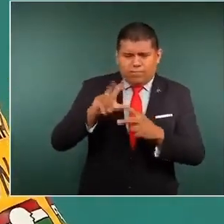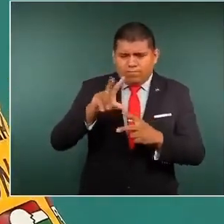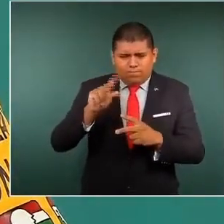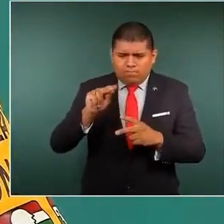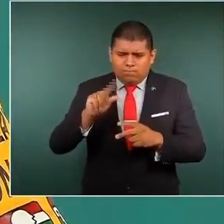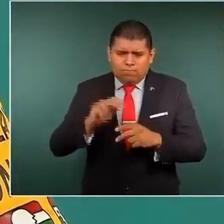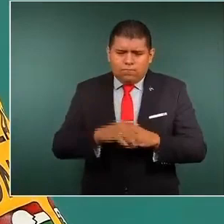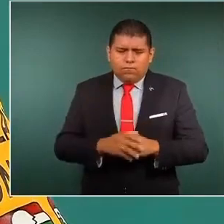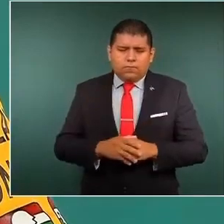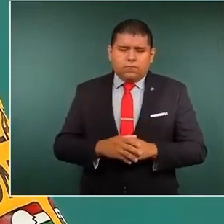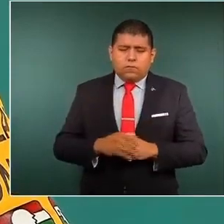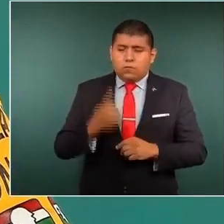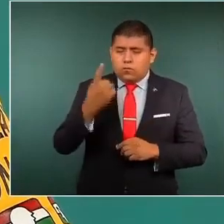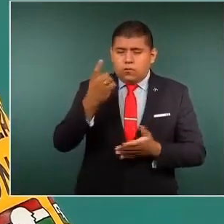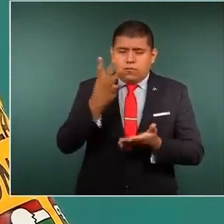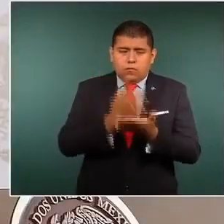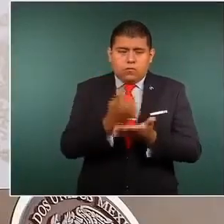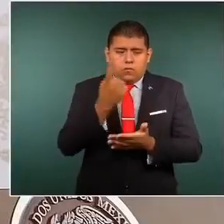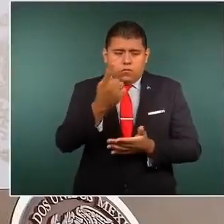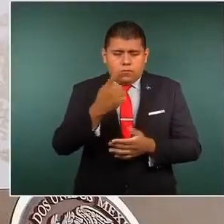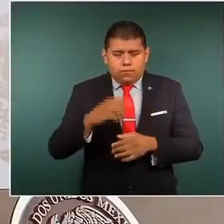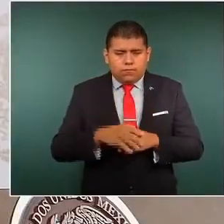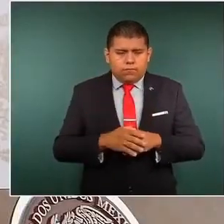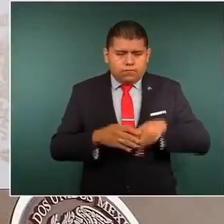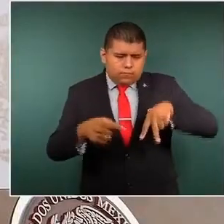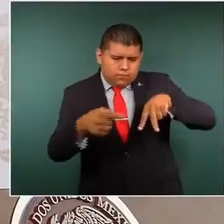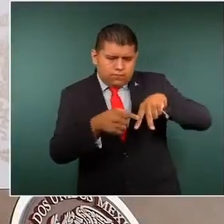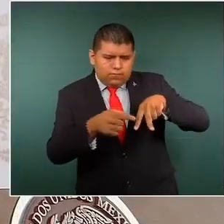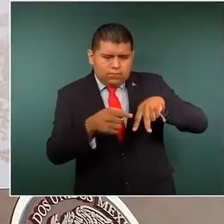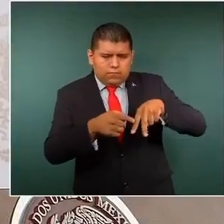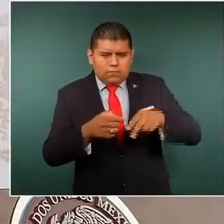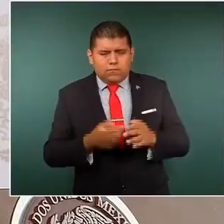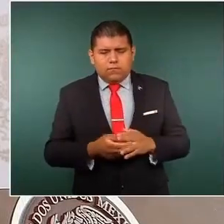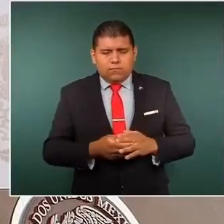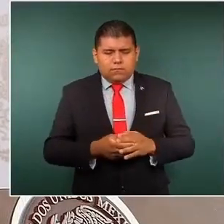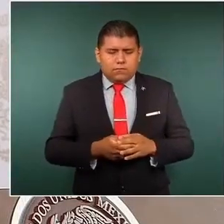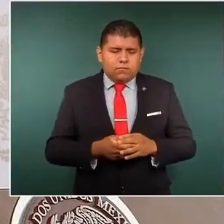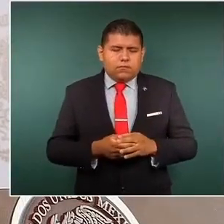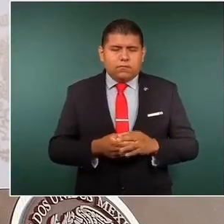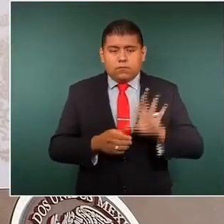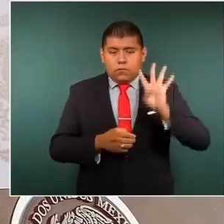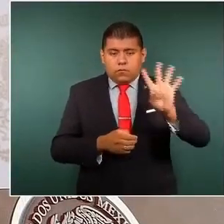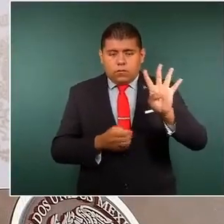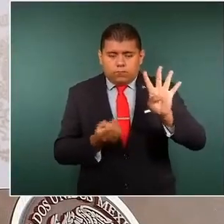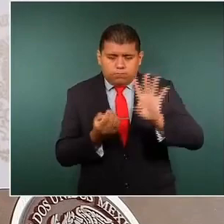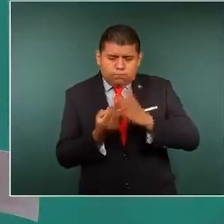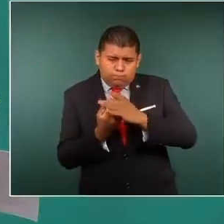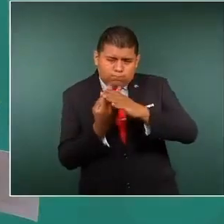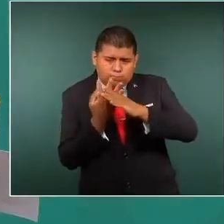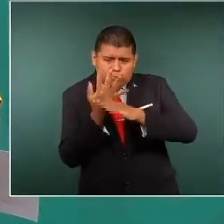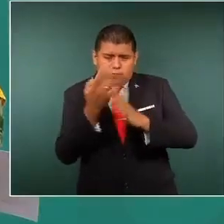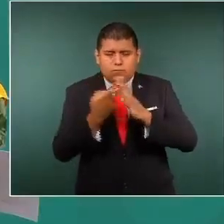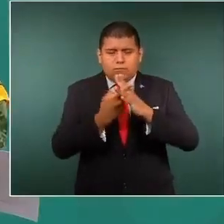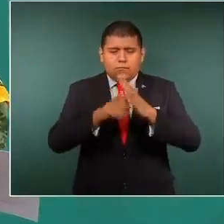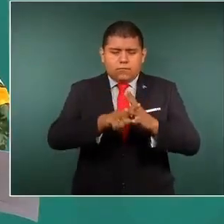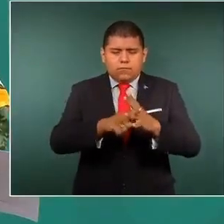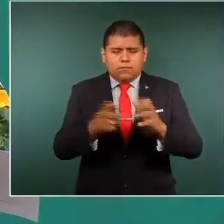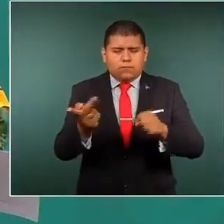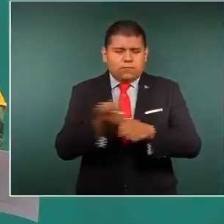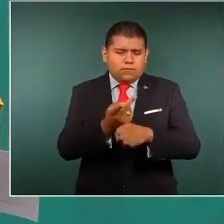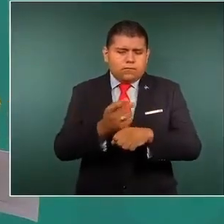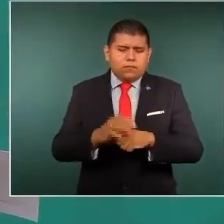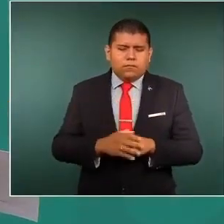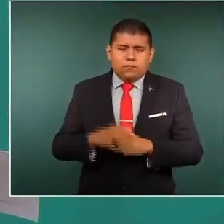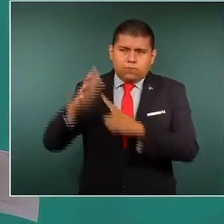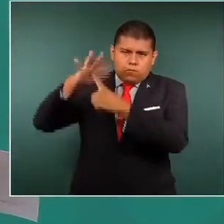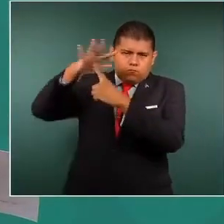sale un herido en la pierna. A las 4 de la mañana se inicia el movimiento